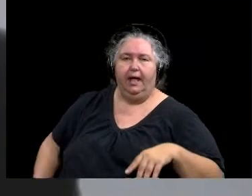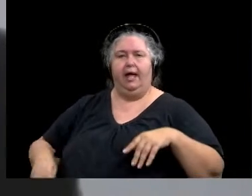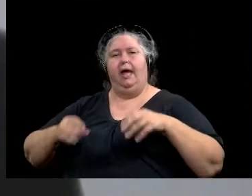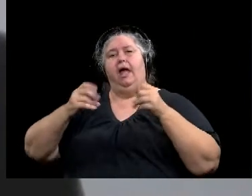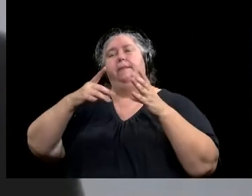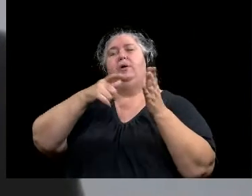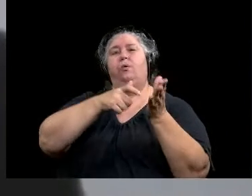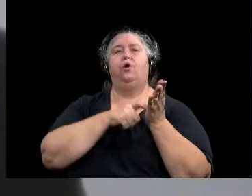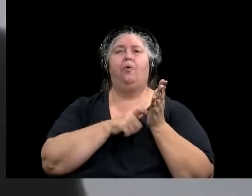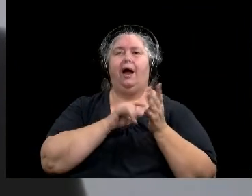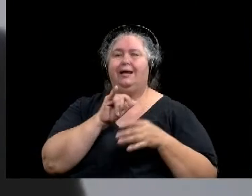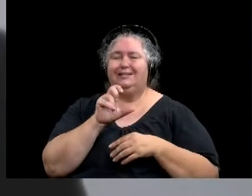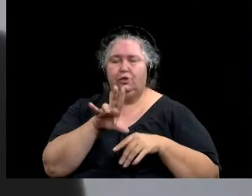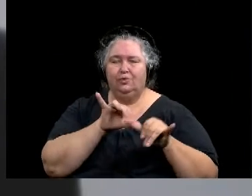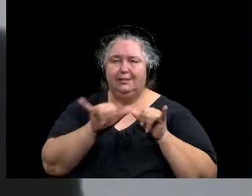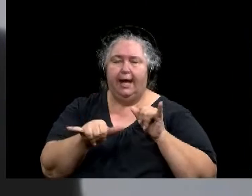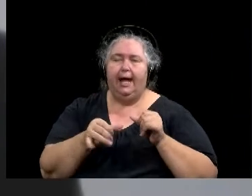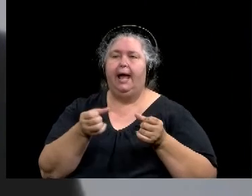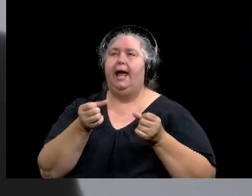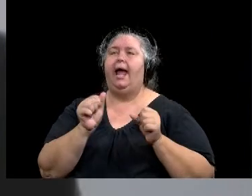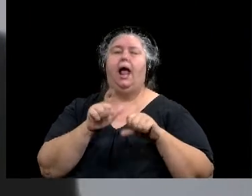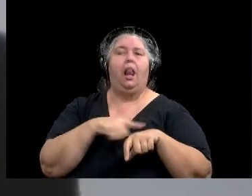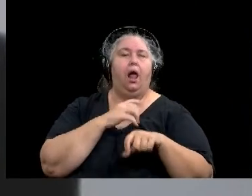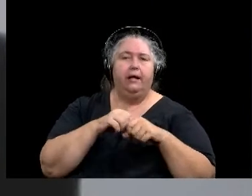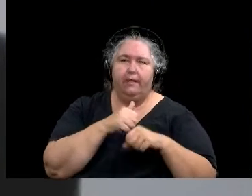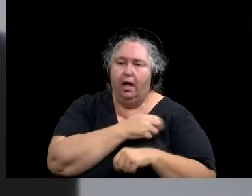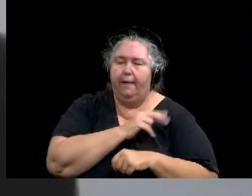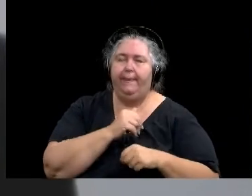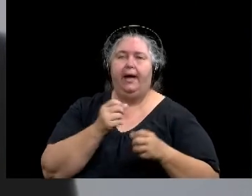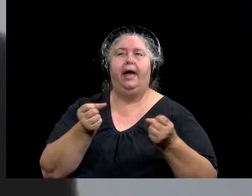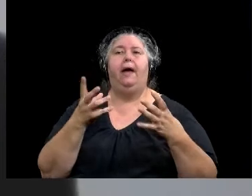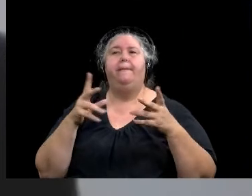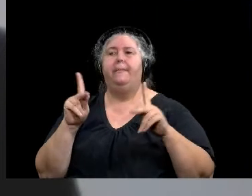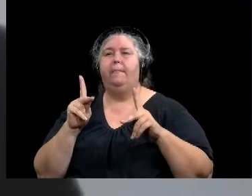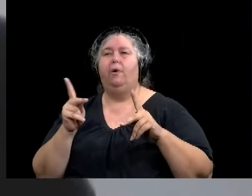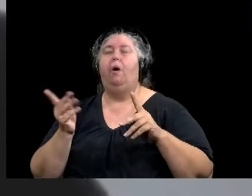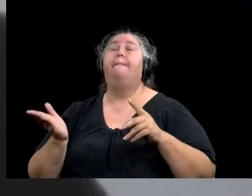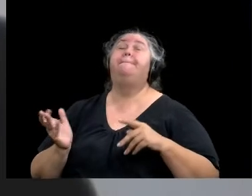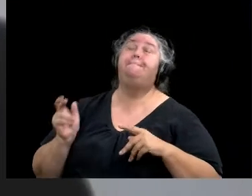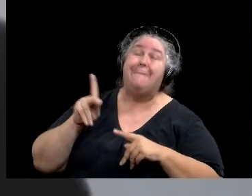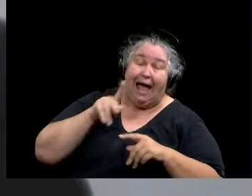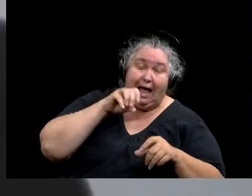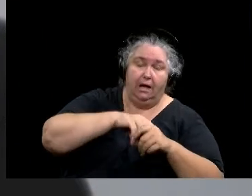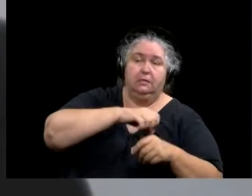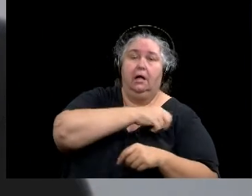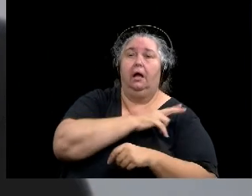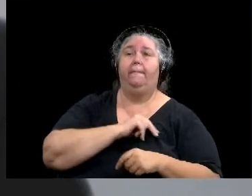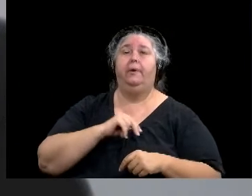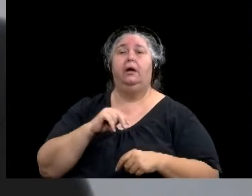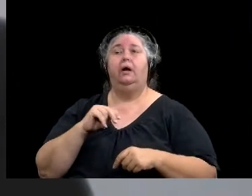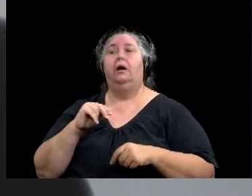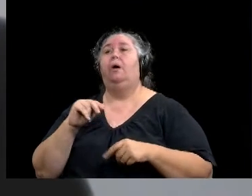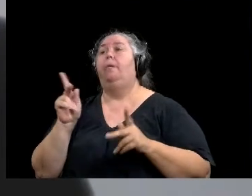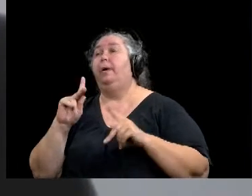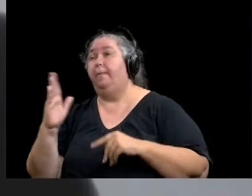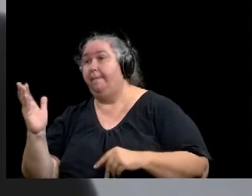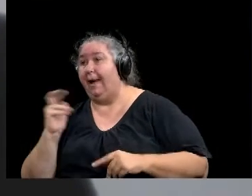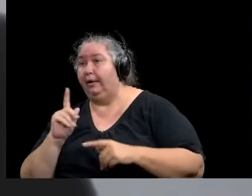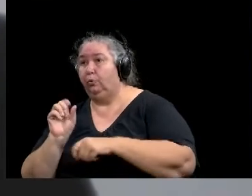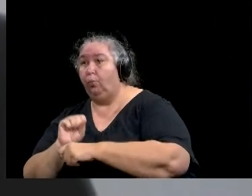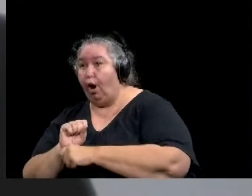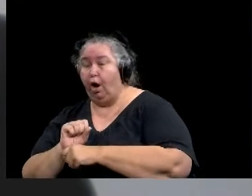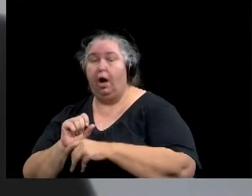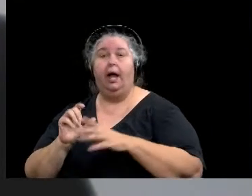de personas y cuántas personas estuvieron en los hospitales sobre cuántas personas tuvieron que regresar al hospital o cuántas personas